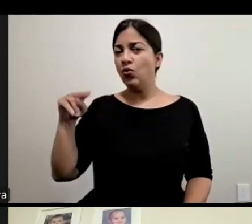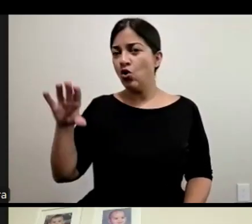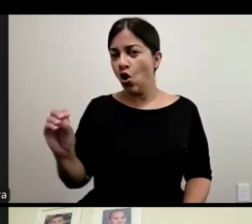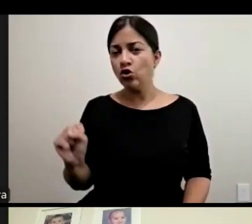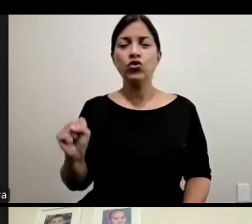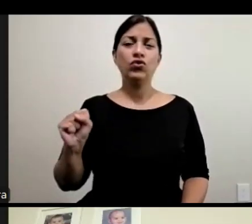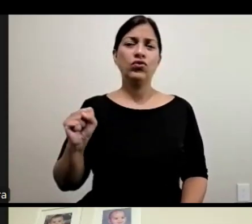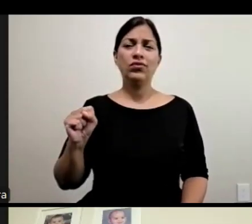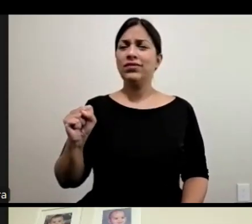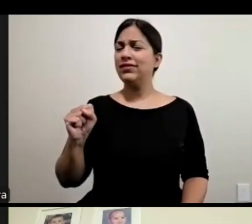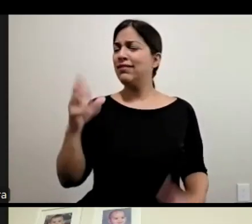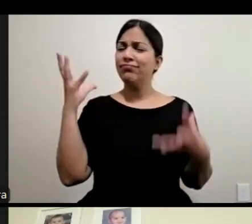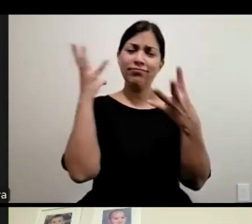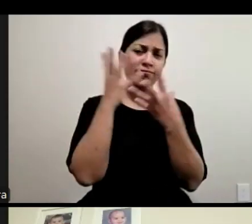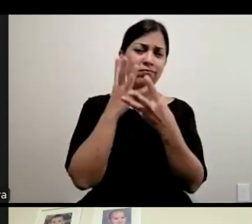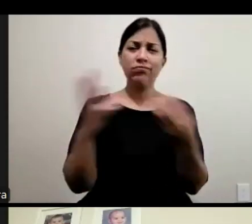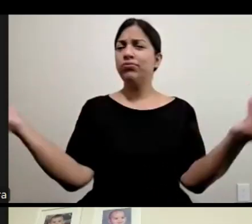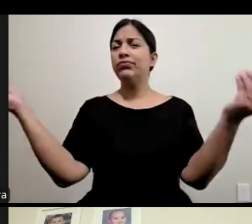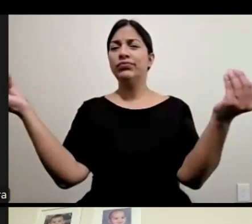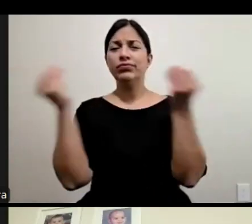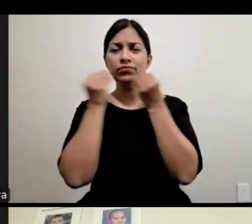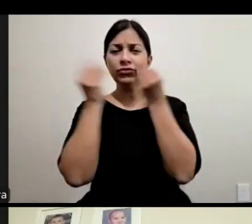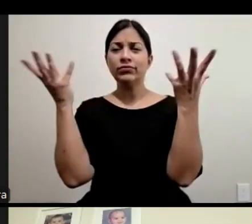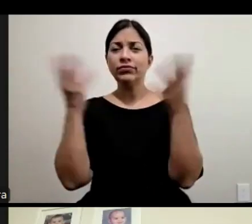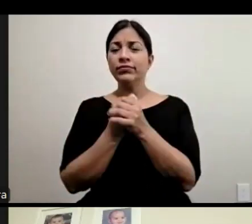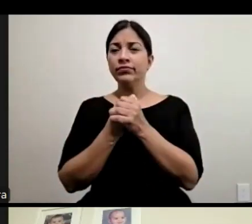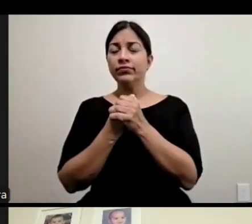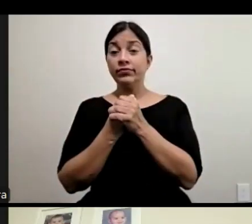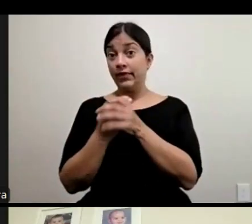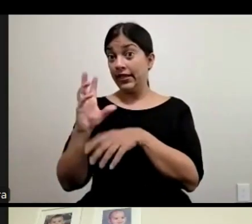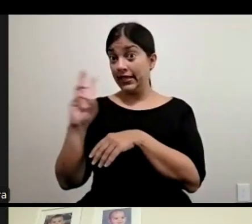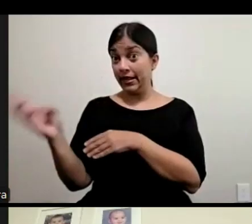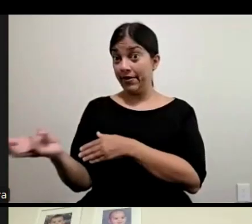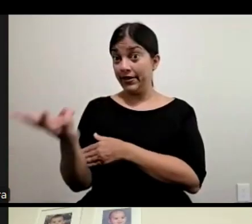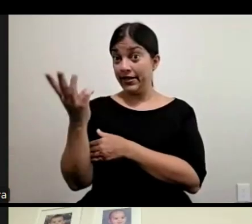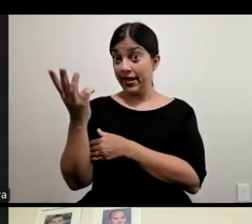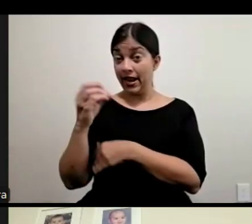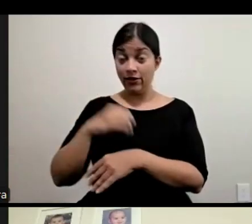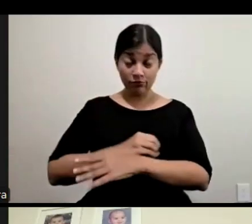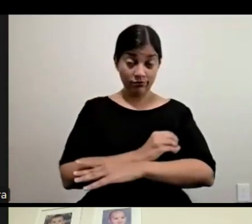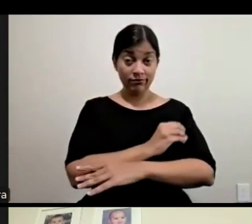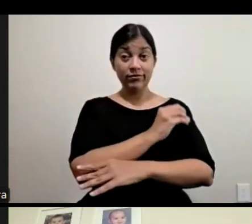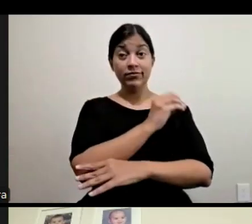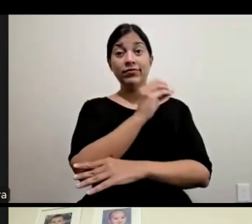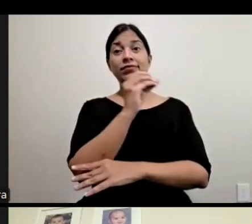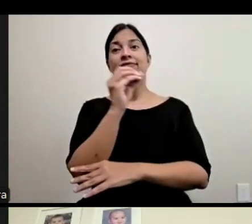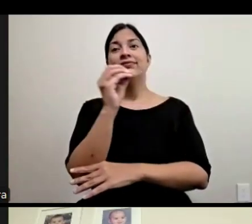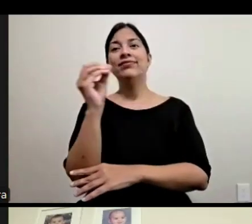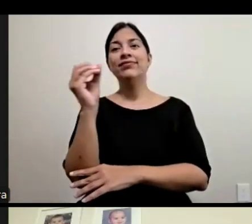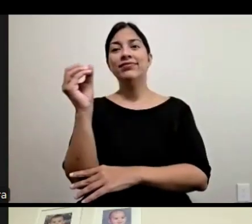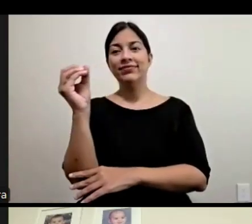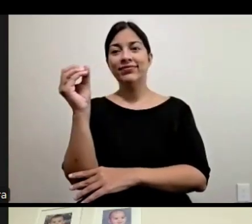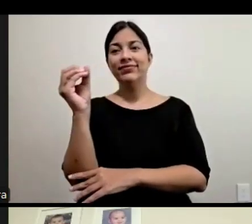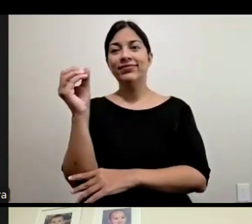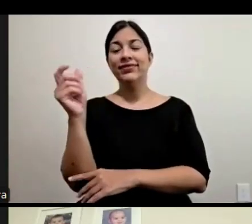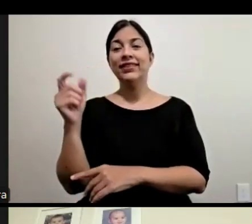una riqueza brutal en vestuario. Y a las 6 de la mañana, cuando el sol está saliendo, era el que